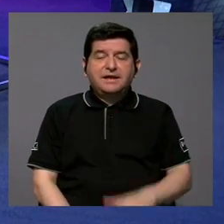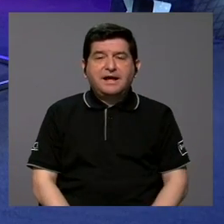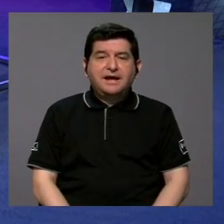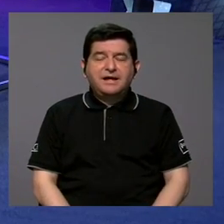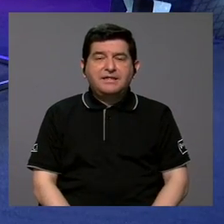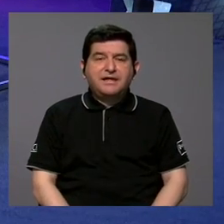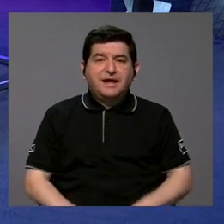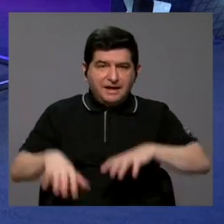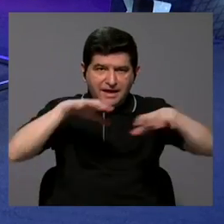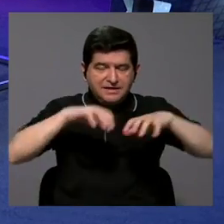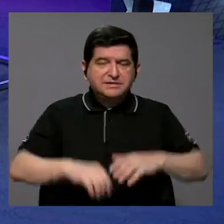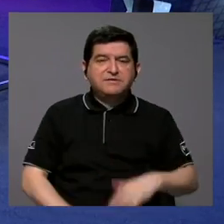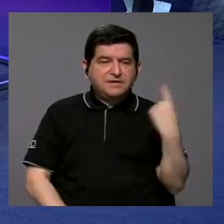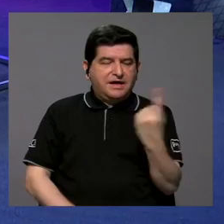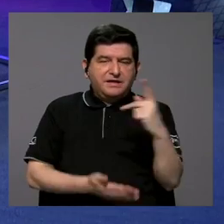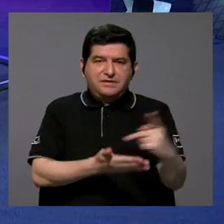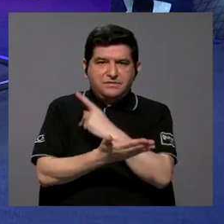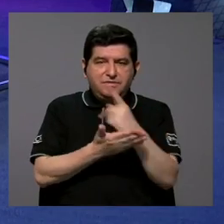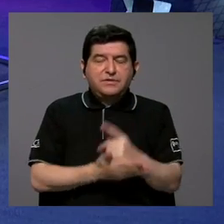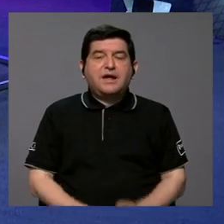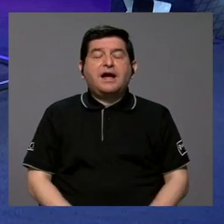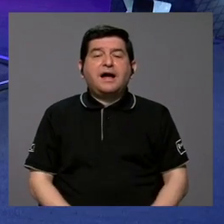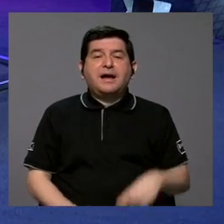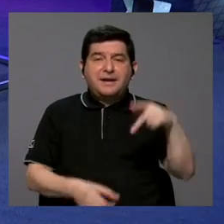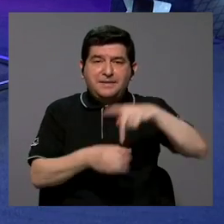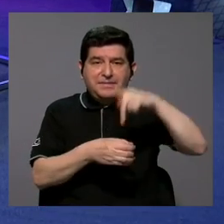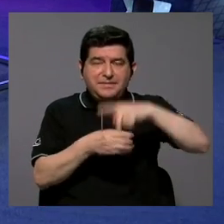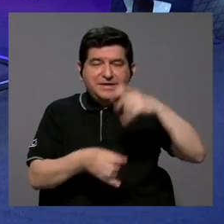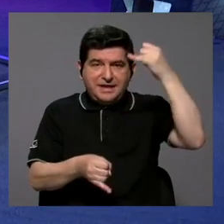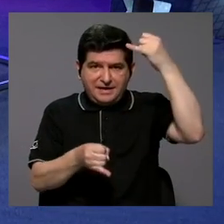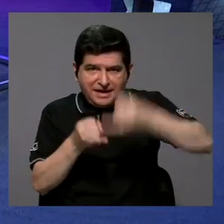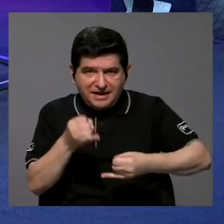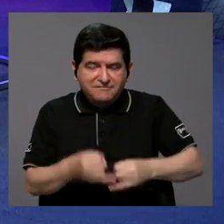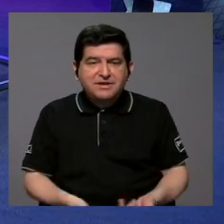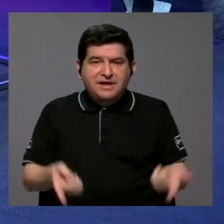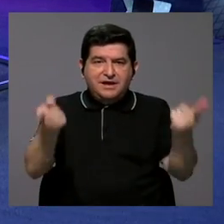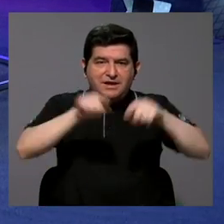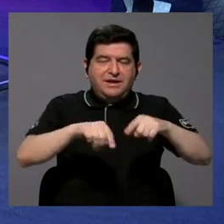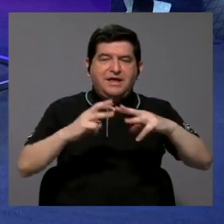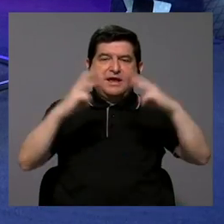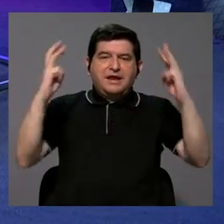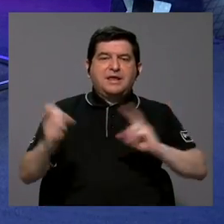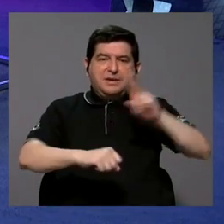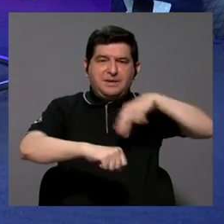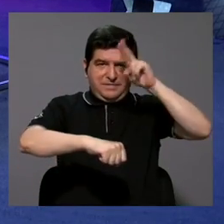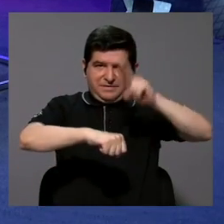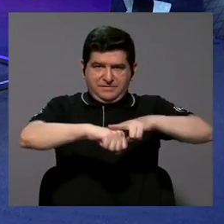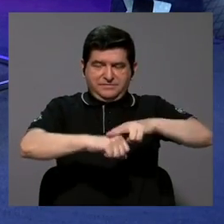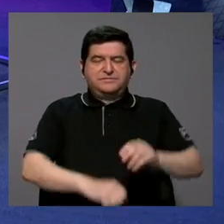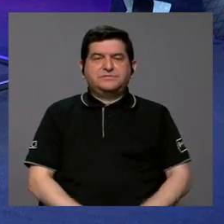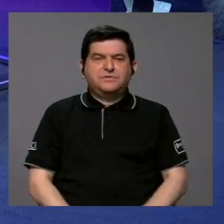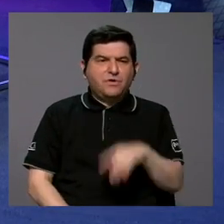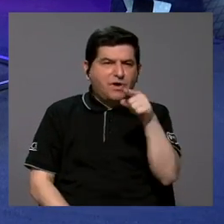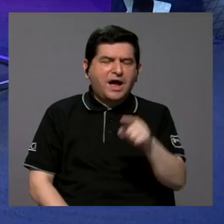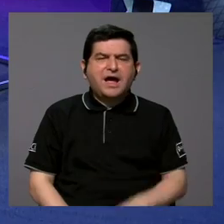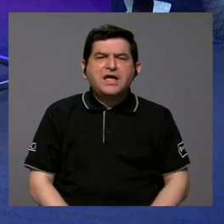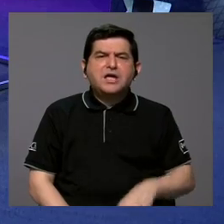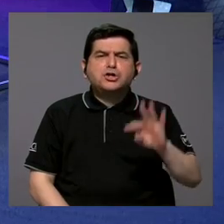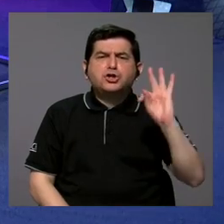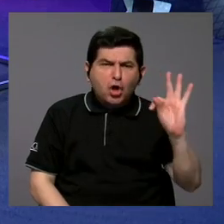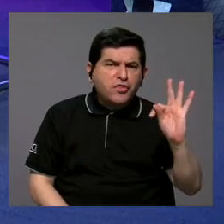cada provincia, llegó a tocar a la final que se llevó a cabo en el Gimnasio Nacional. ¿Estaban ahí los Thunder